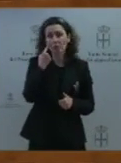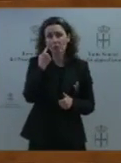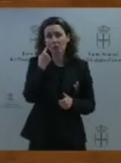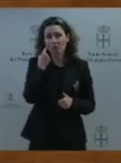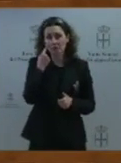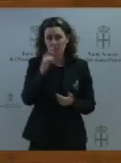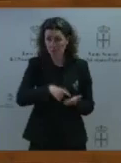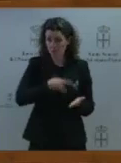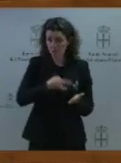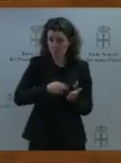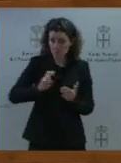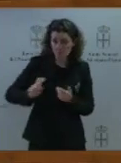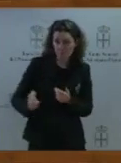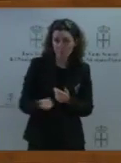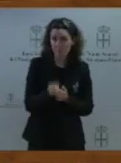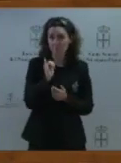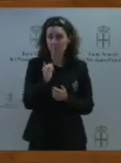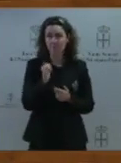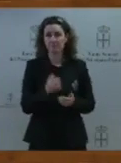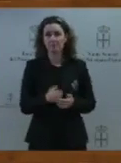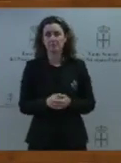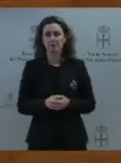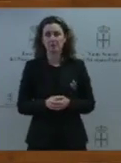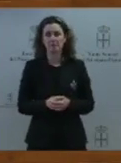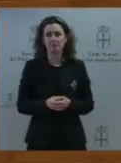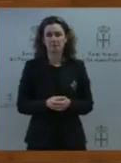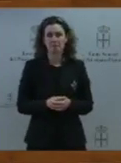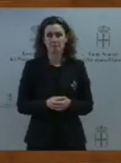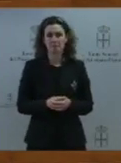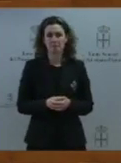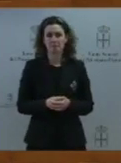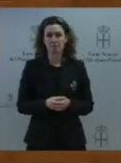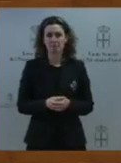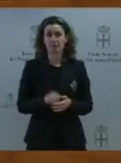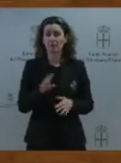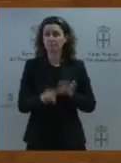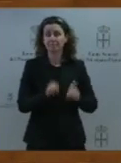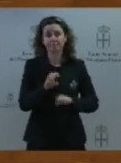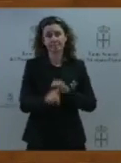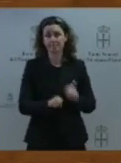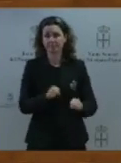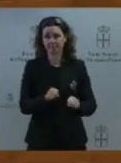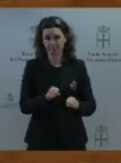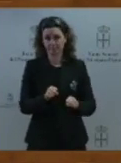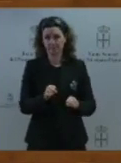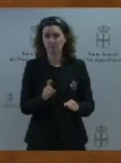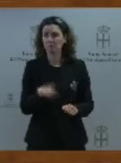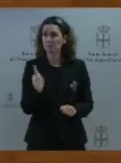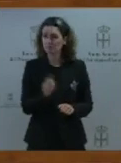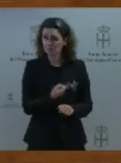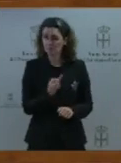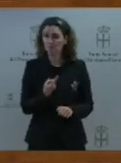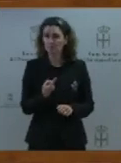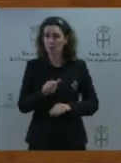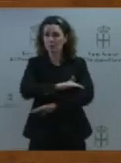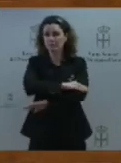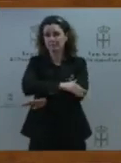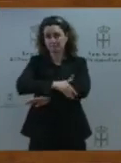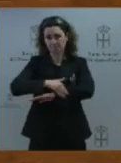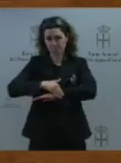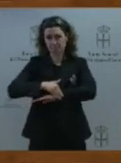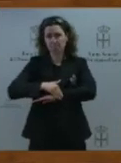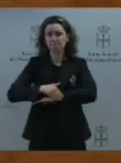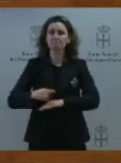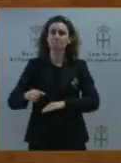y lo digo sin ambages exfoliación de nuestro de nuestra Costa occidental y de nuestra pesca